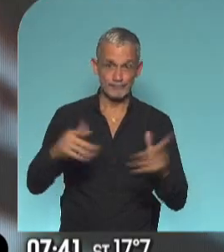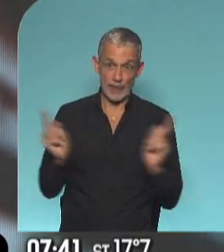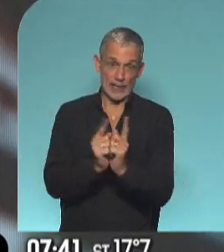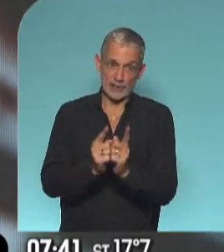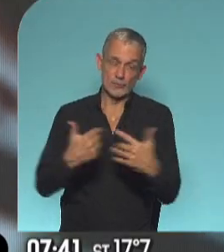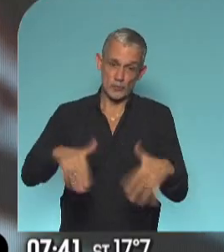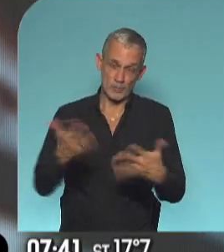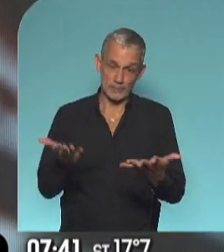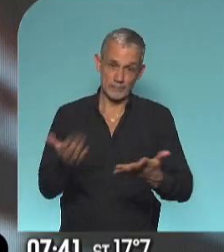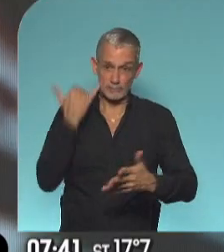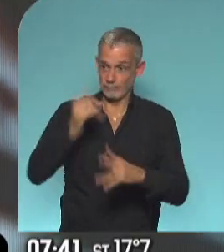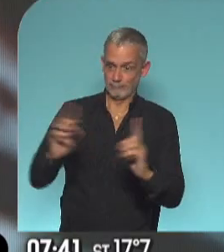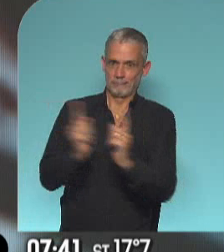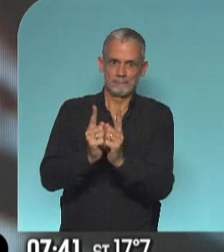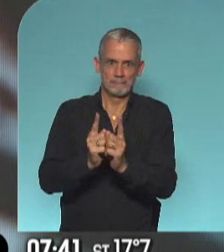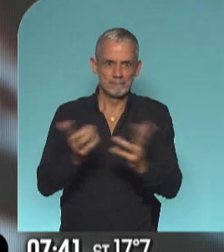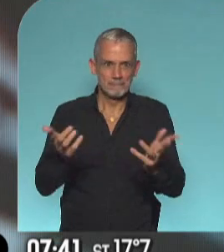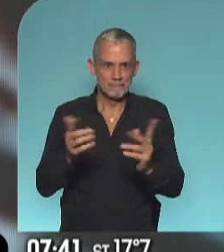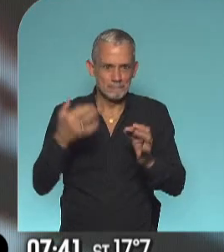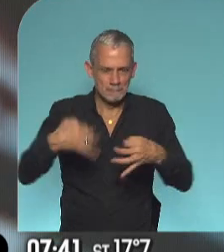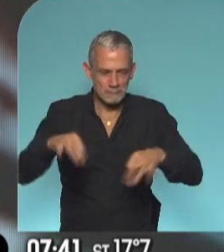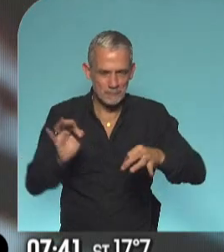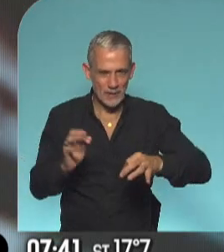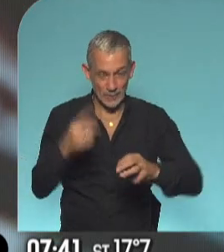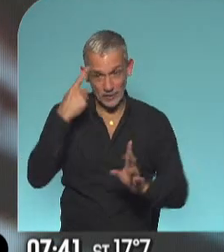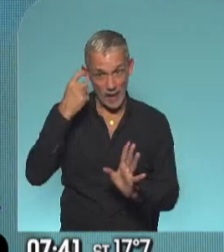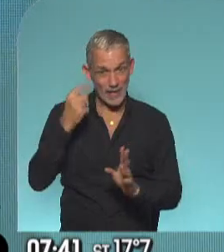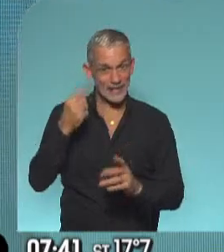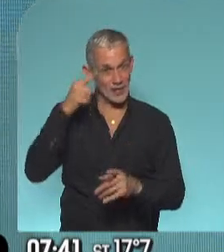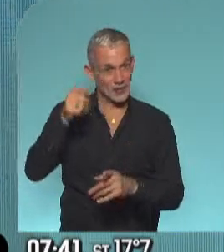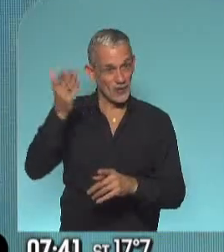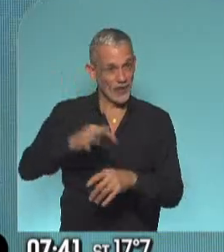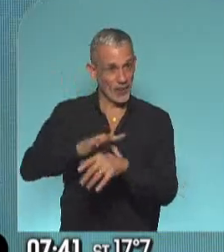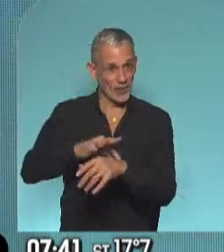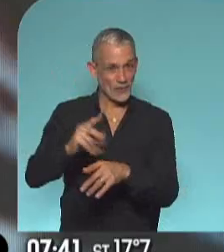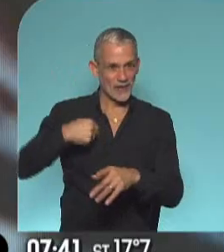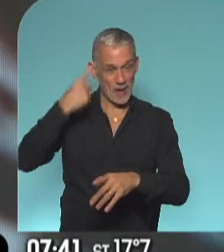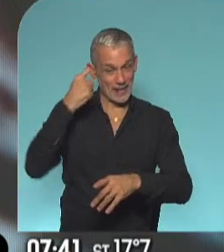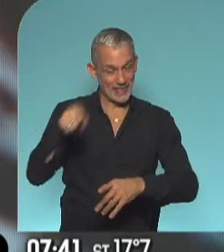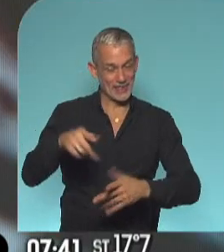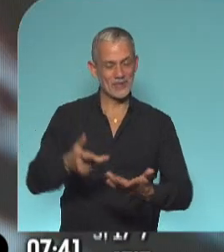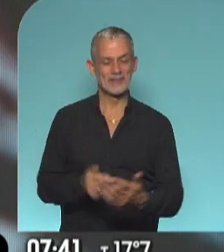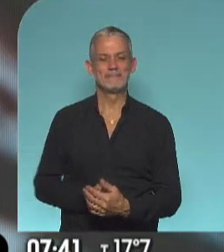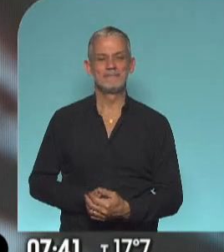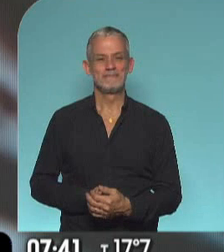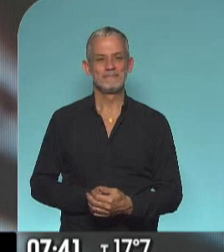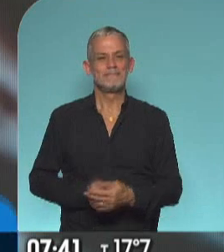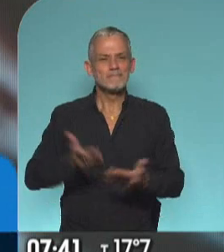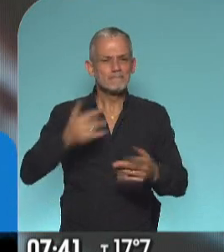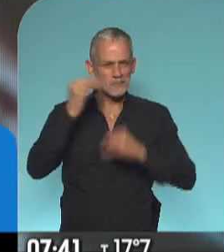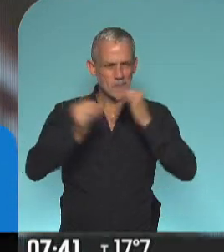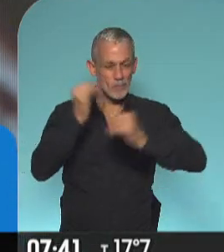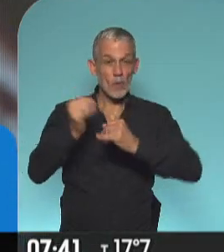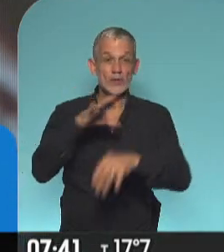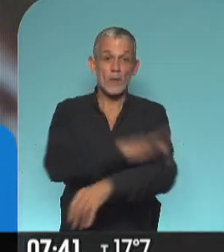resumen, Silvia. Apa, Así, ahí va. pocas palabras, pero muy concreto. Estamos aprendiendo de Laura, esa es la No, por realidad, es favor, eso. no. Bueno, te cuento,